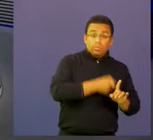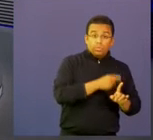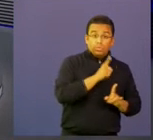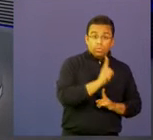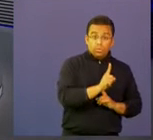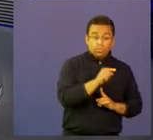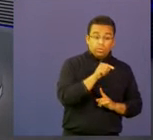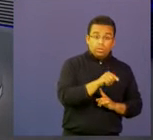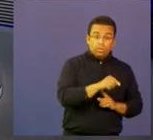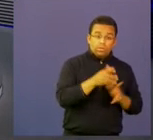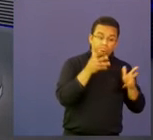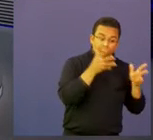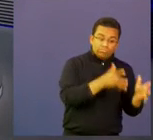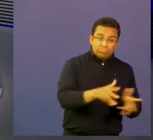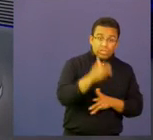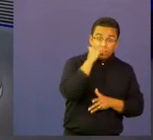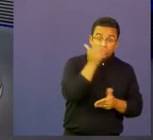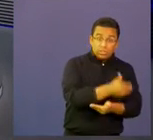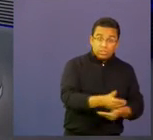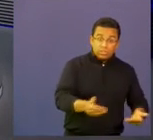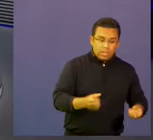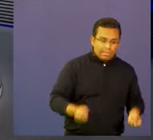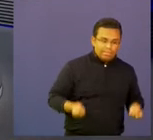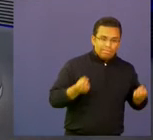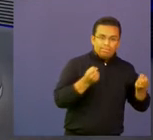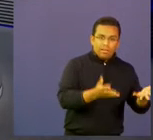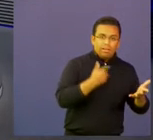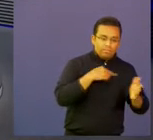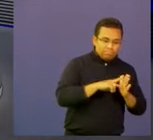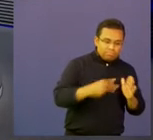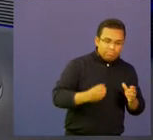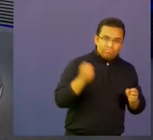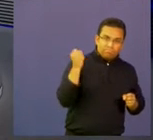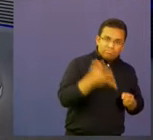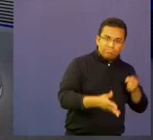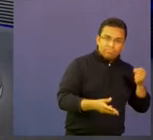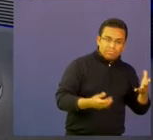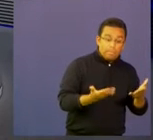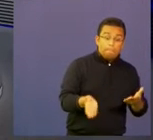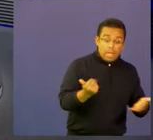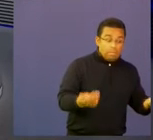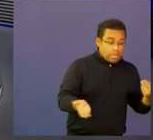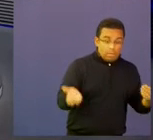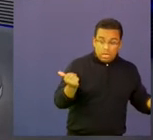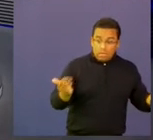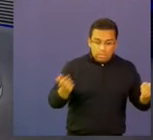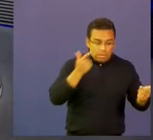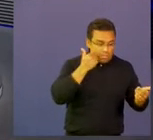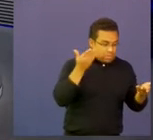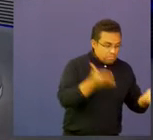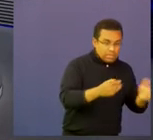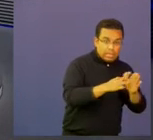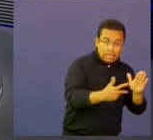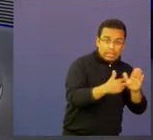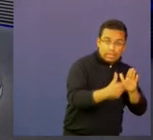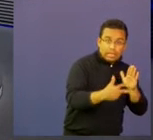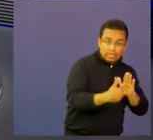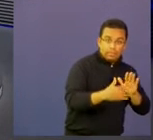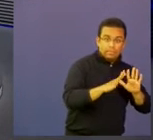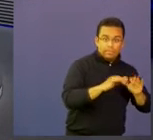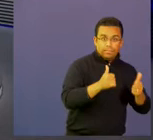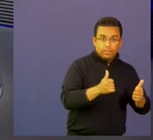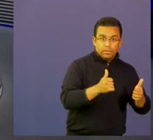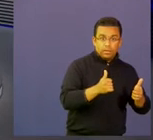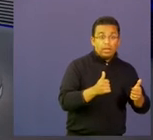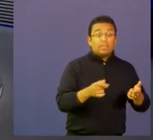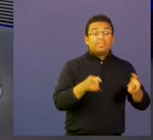niños para que empiecen a utilizar esas tecnologías, se monten a esos vehículos de la información. Pero además, nosotros queremos